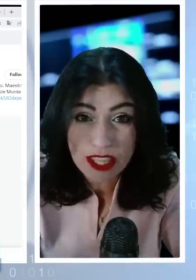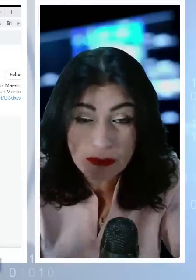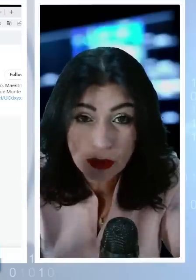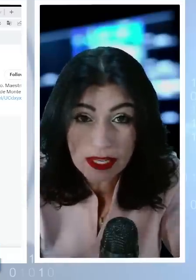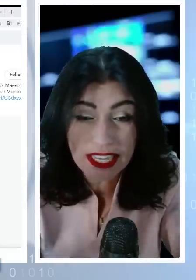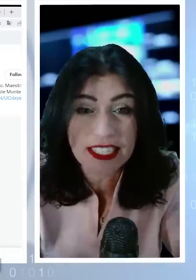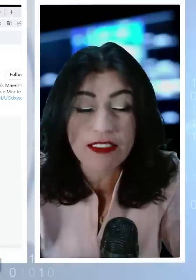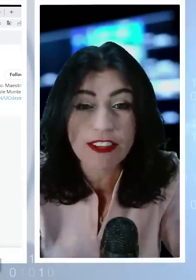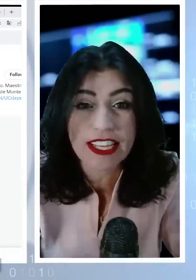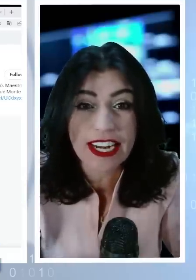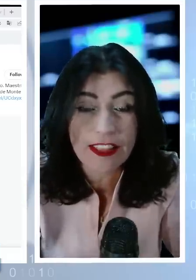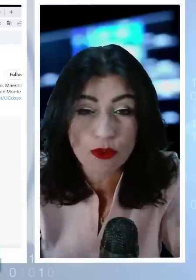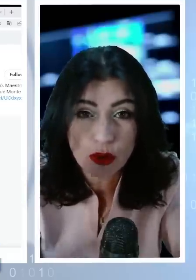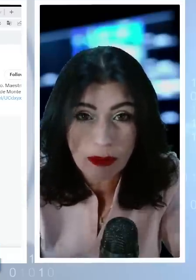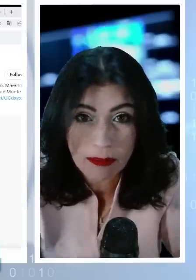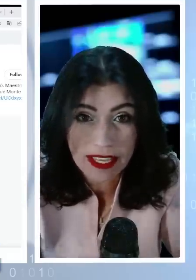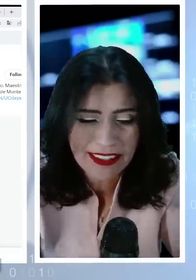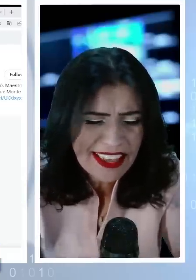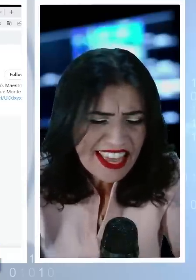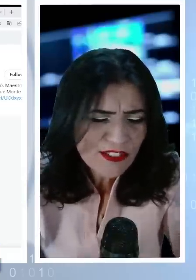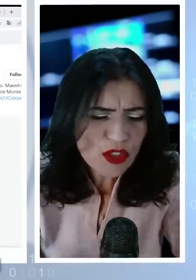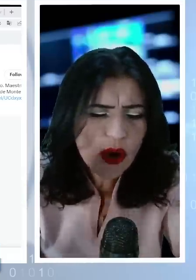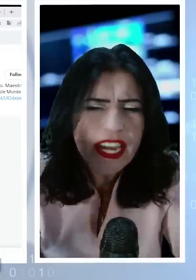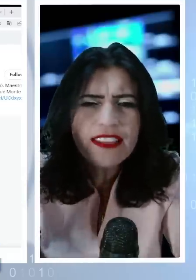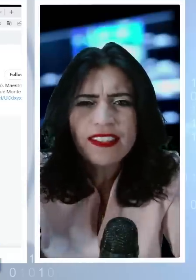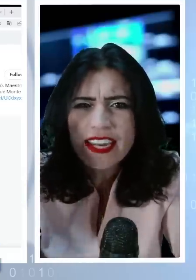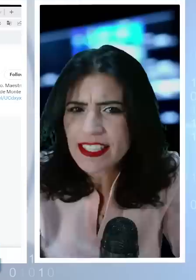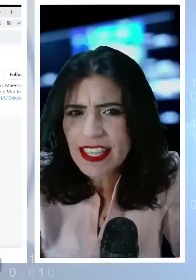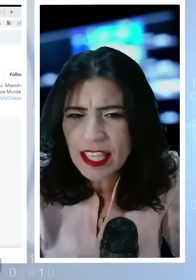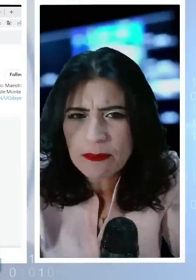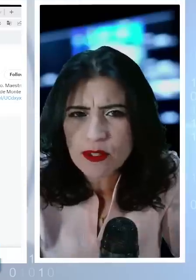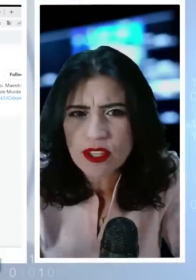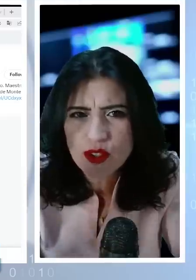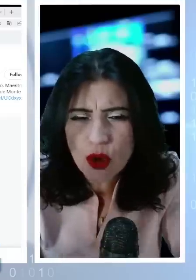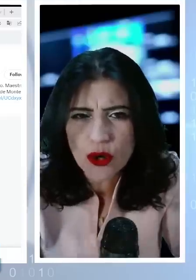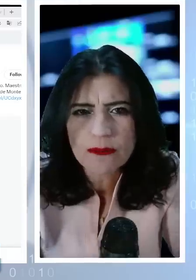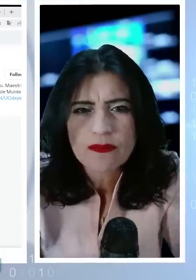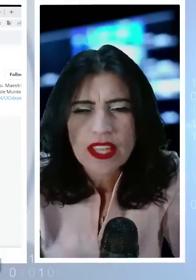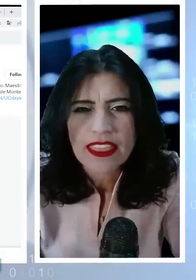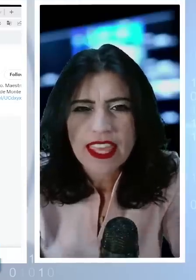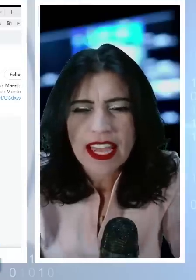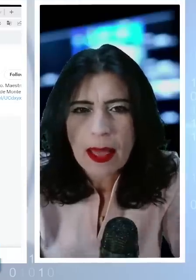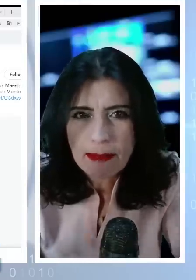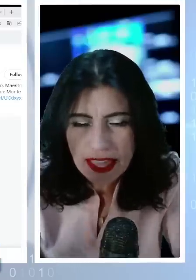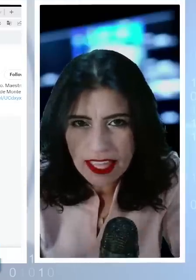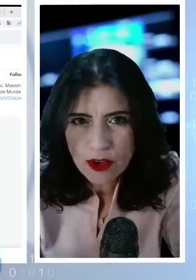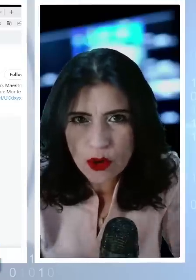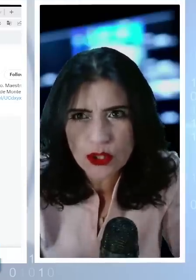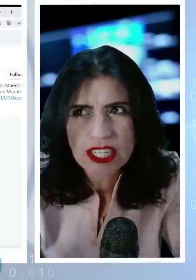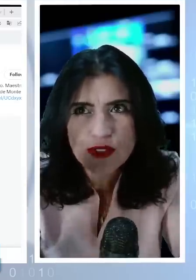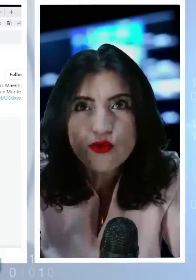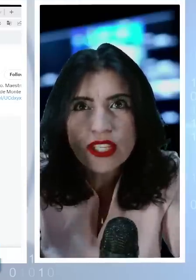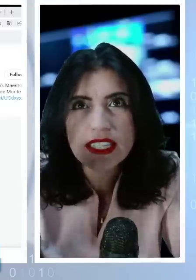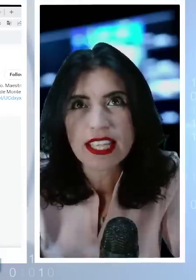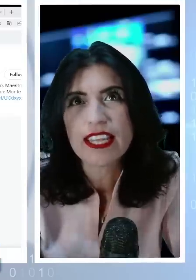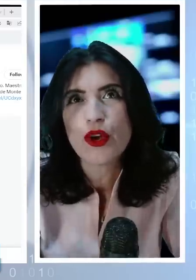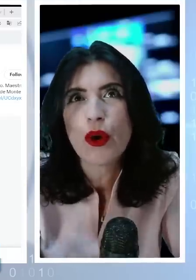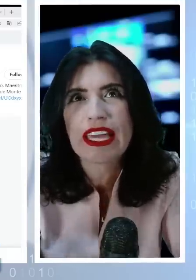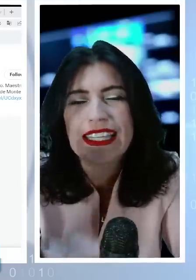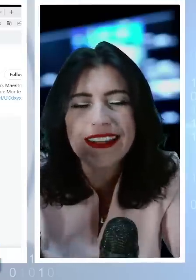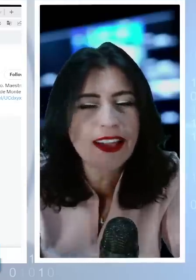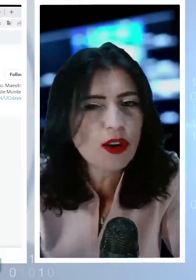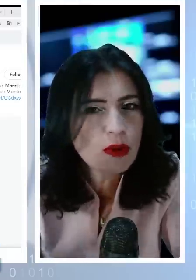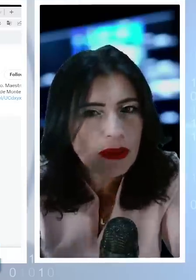secretario de seguridad pública que ya fue declarado culpable no le interesa En qué posición deja a México tras un